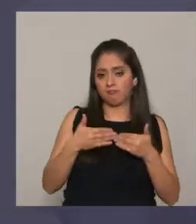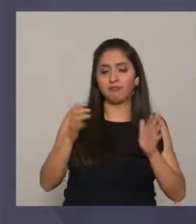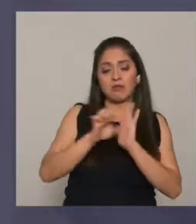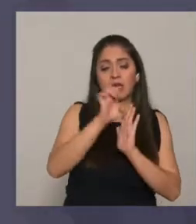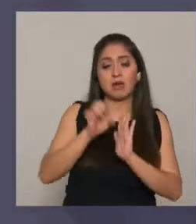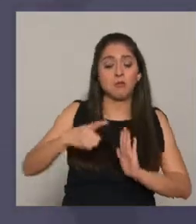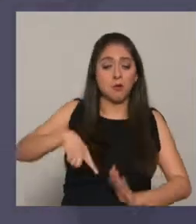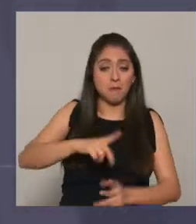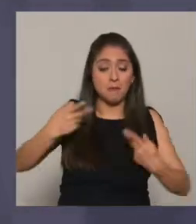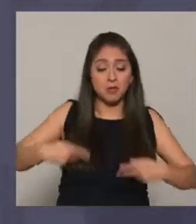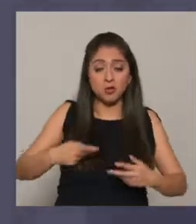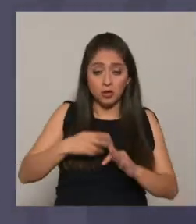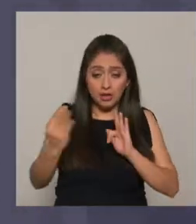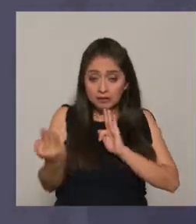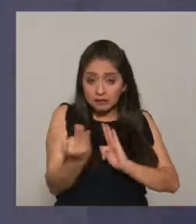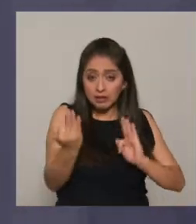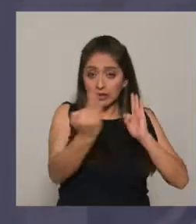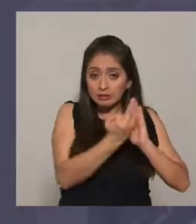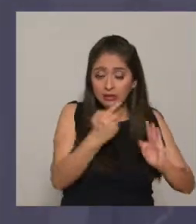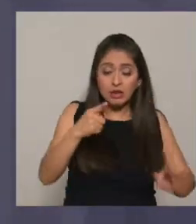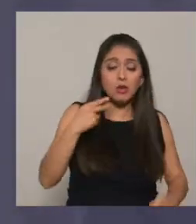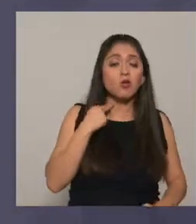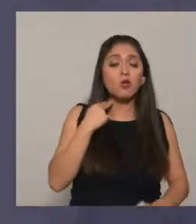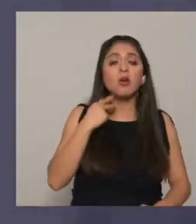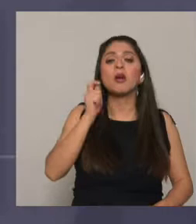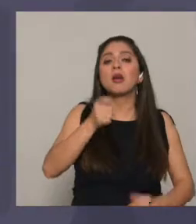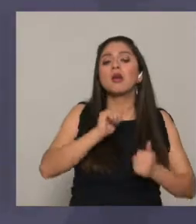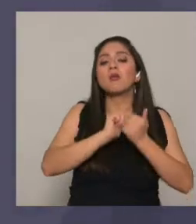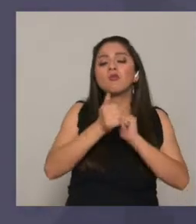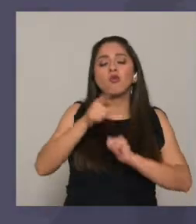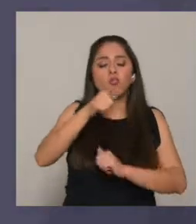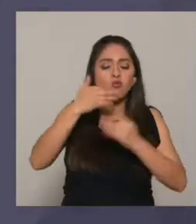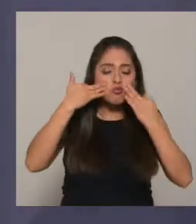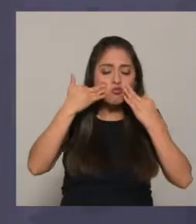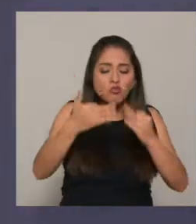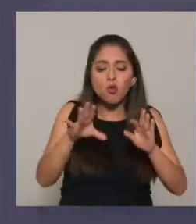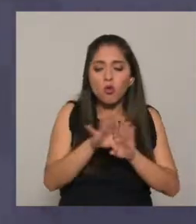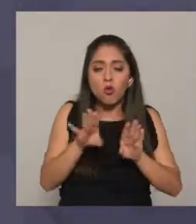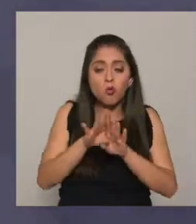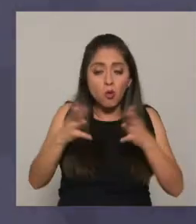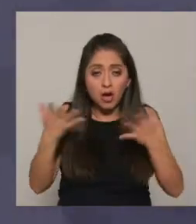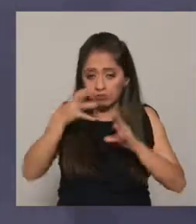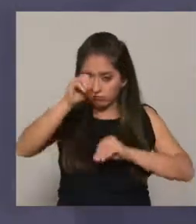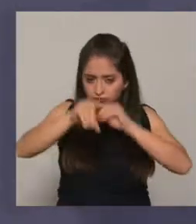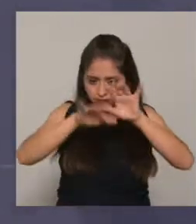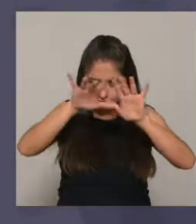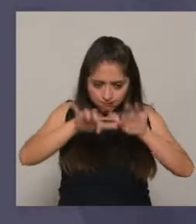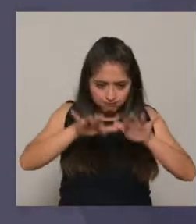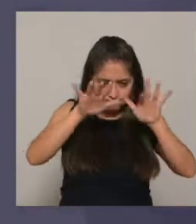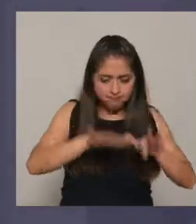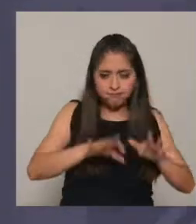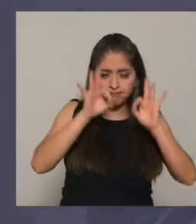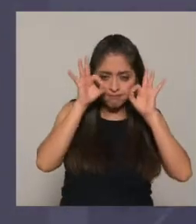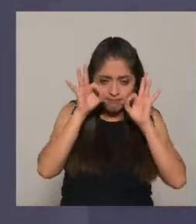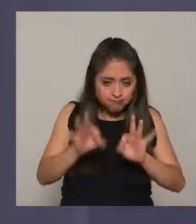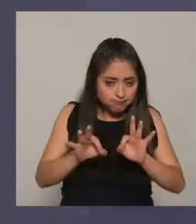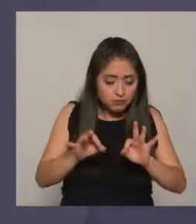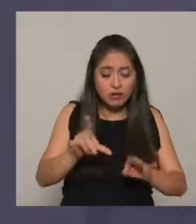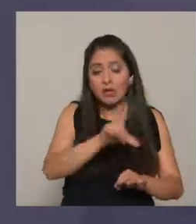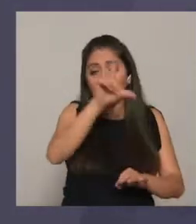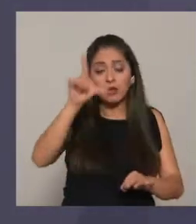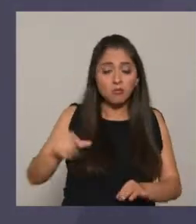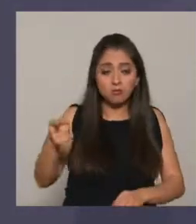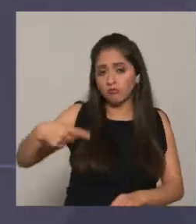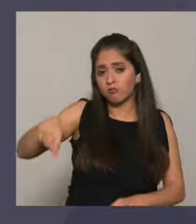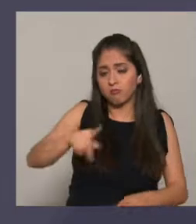notario, él les va a ayudar a que los actos jurídicos se otorguen ante él, pues estén hechos con plena certeza y van a